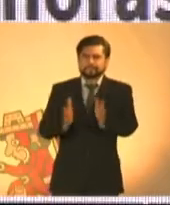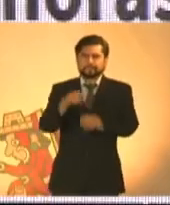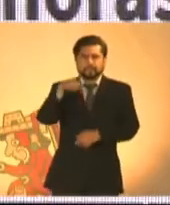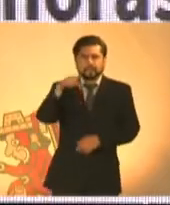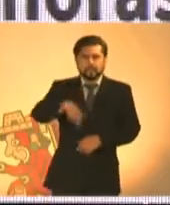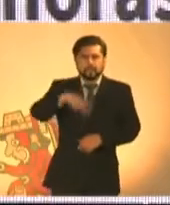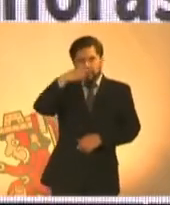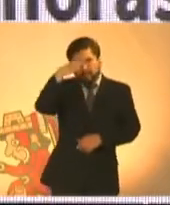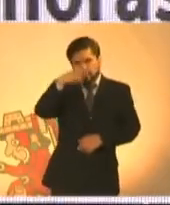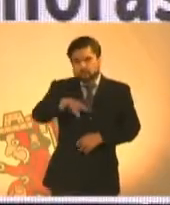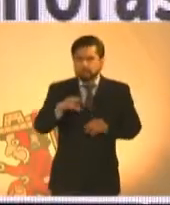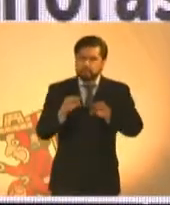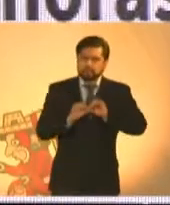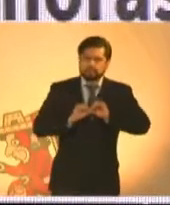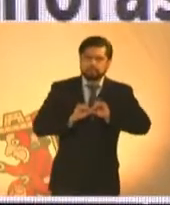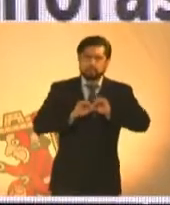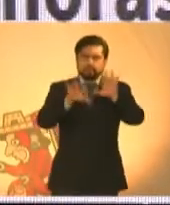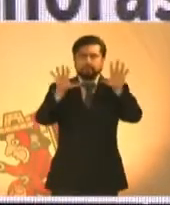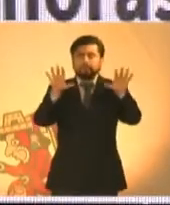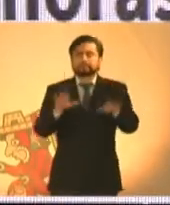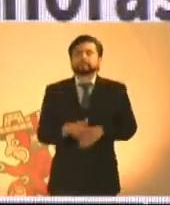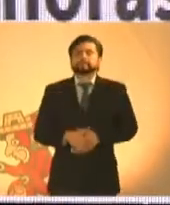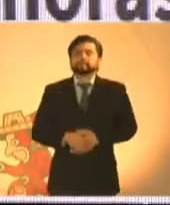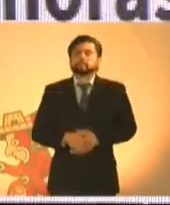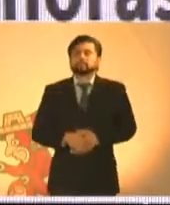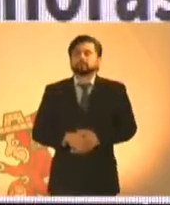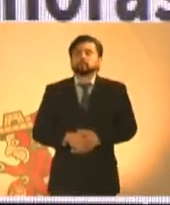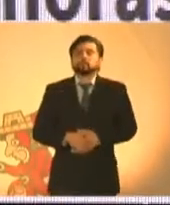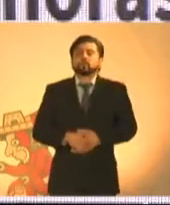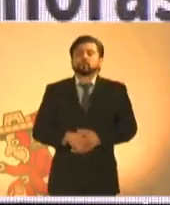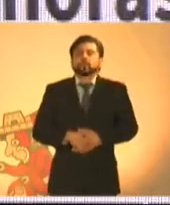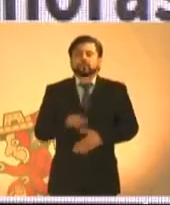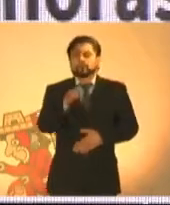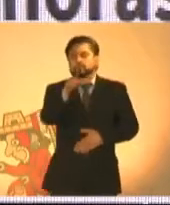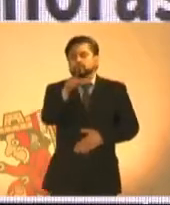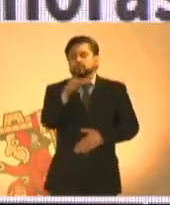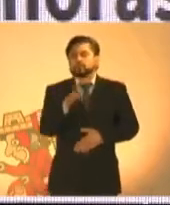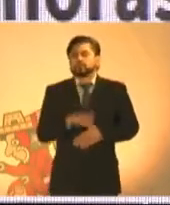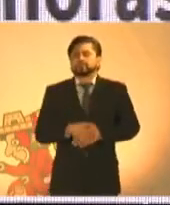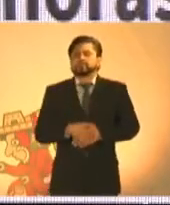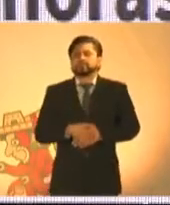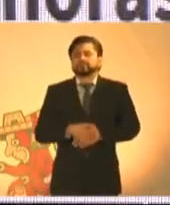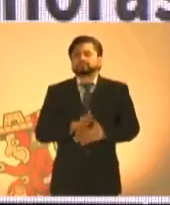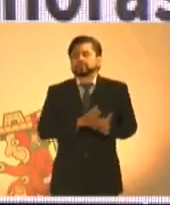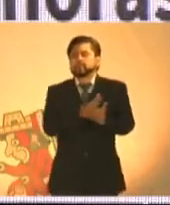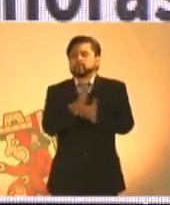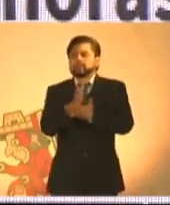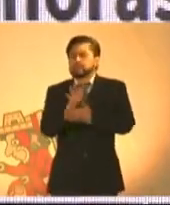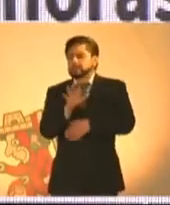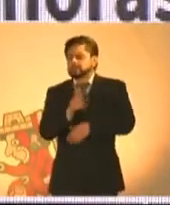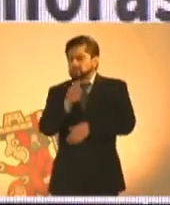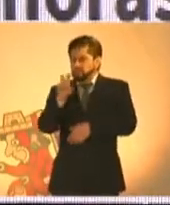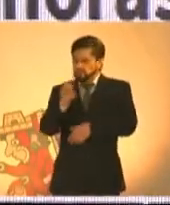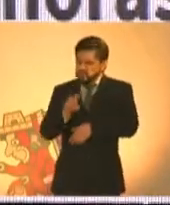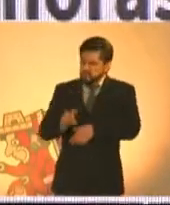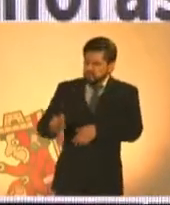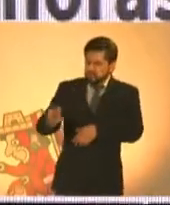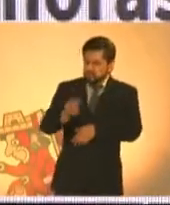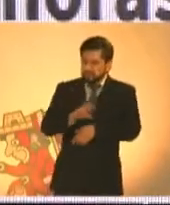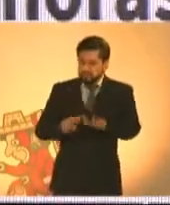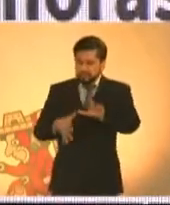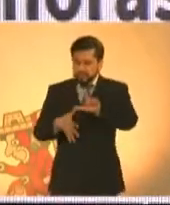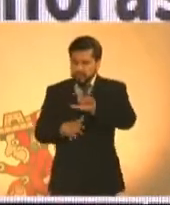méjico si tú recorres américa latina como hago frecuentemente